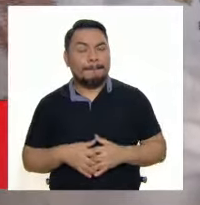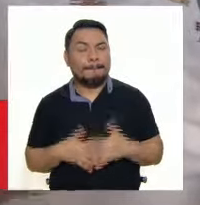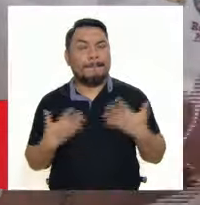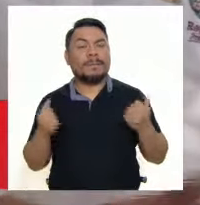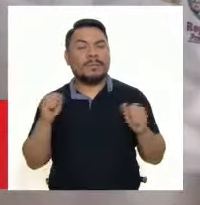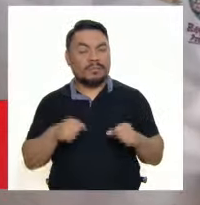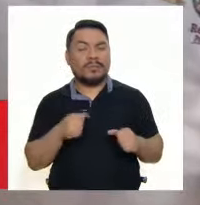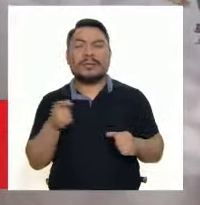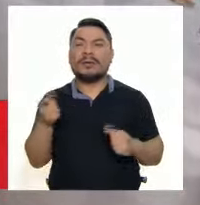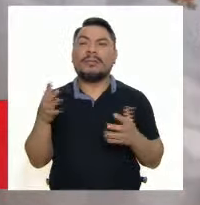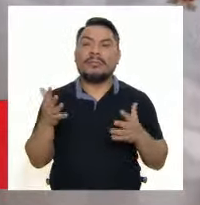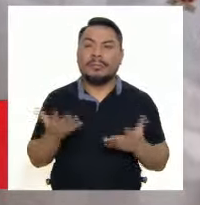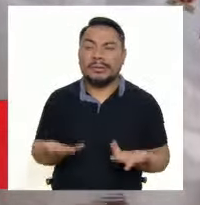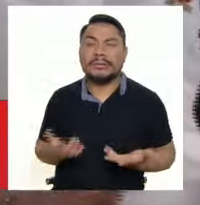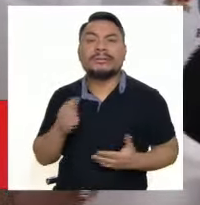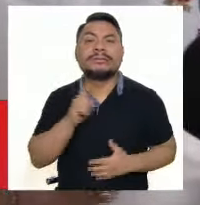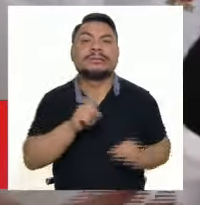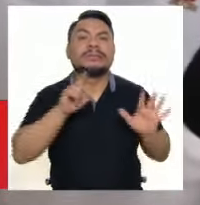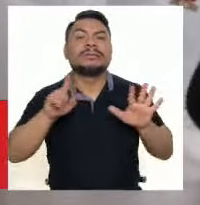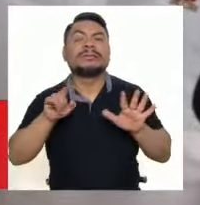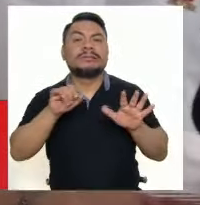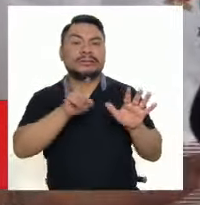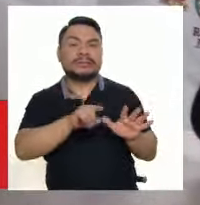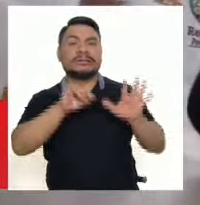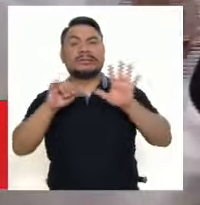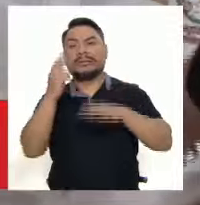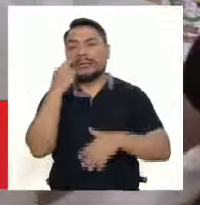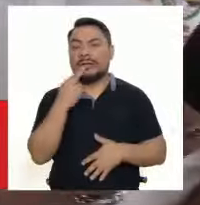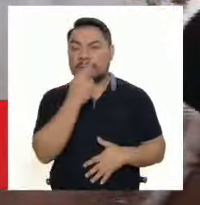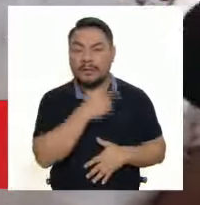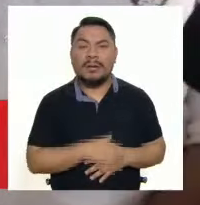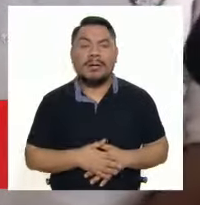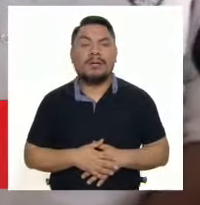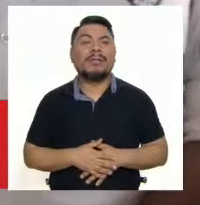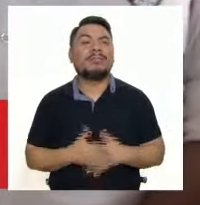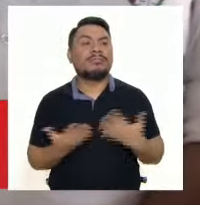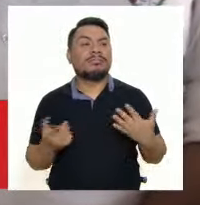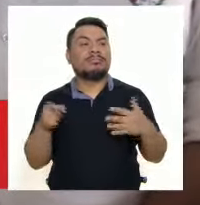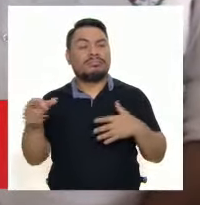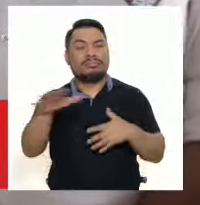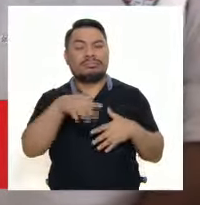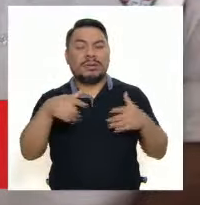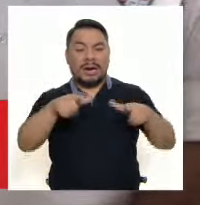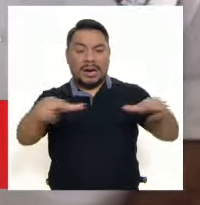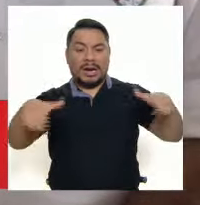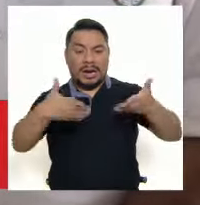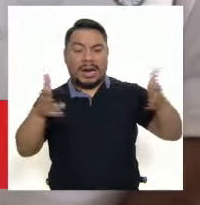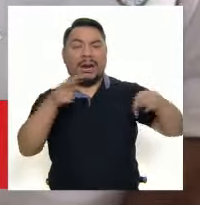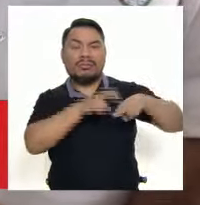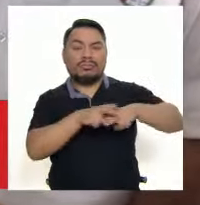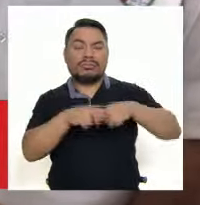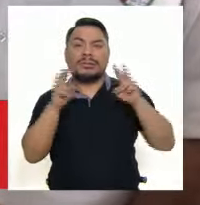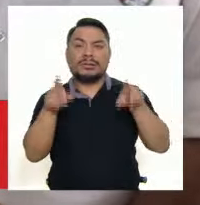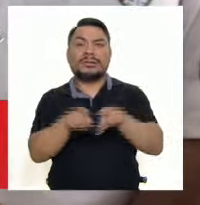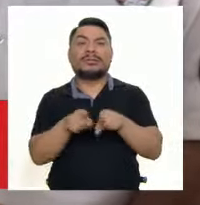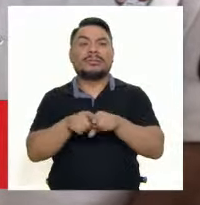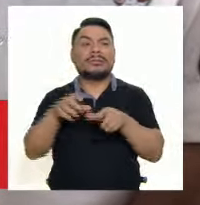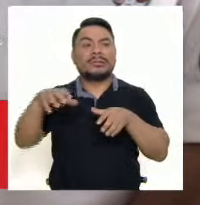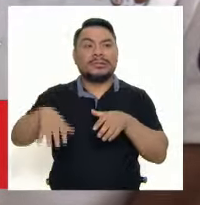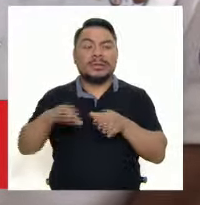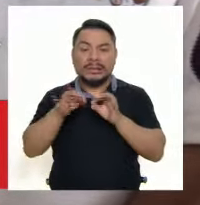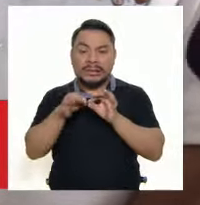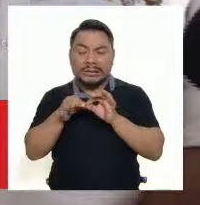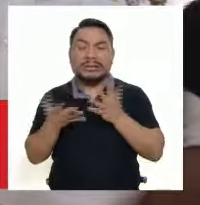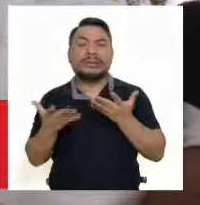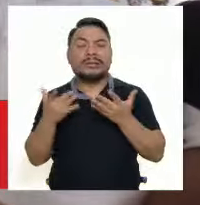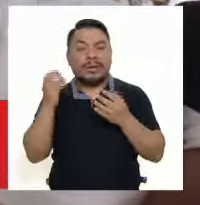Se va a contar con aproximadamente 16 restaurantes, hay dos muelles, hay un auditorio, hay un centro de interpretación,